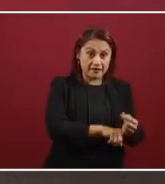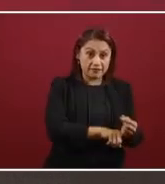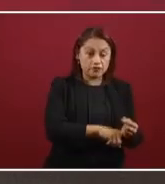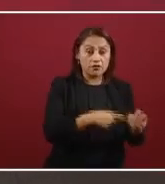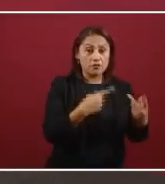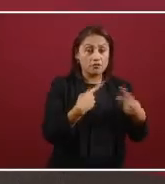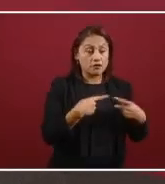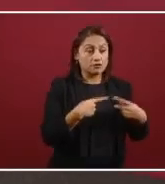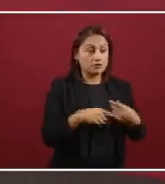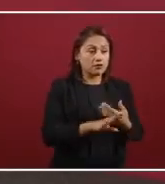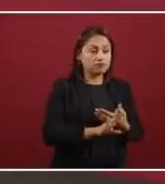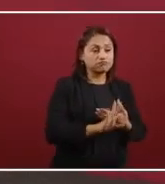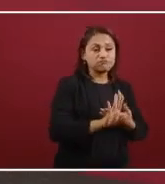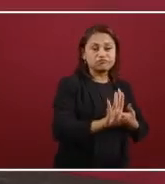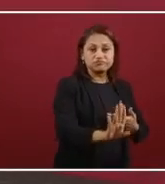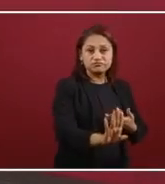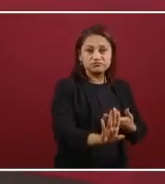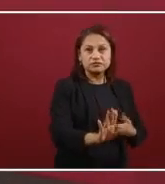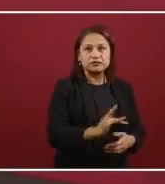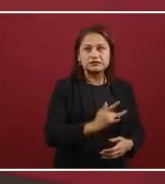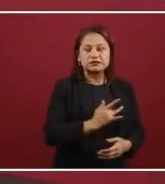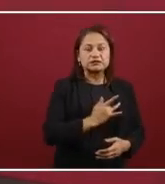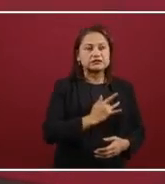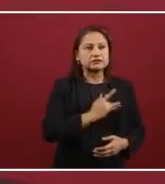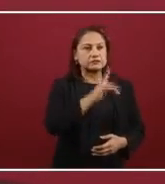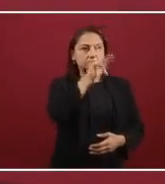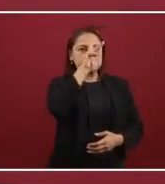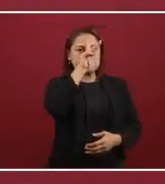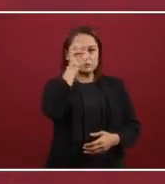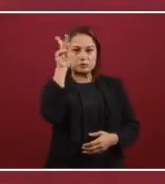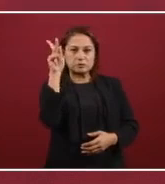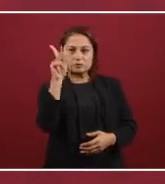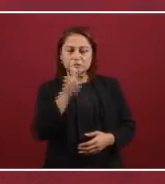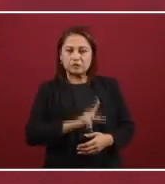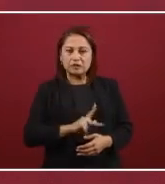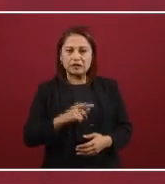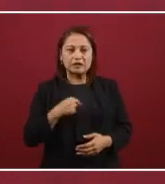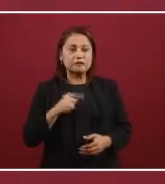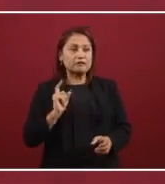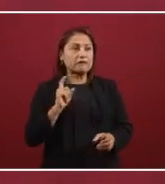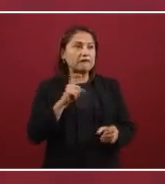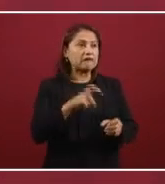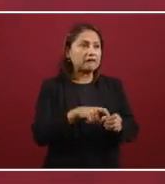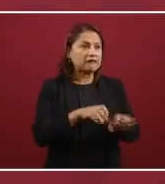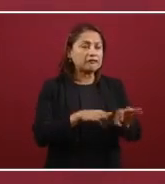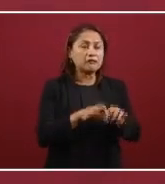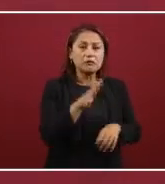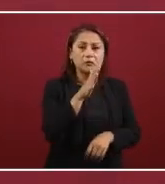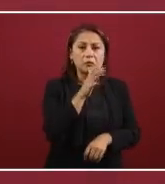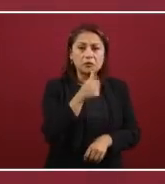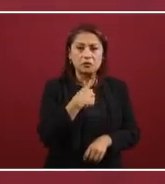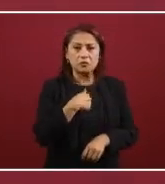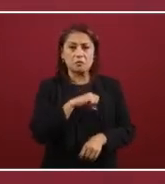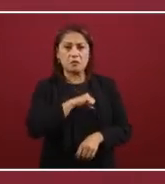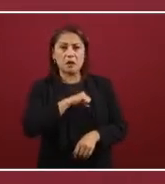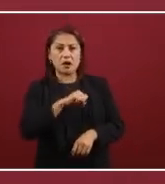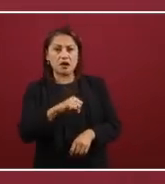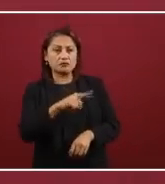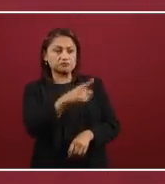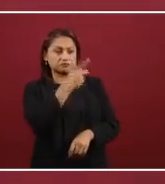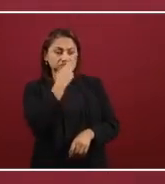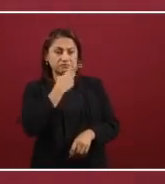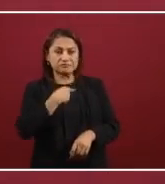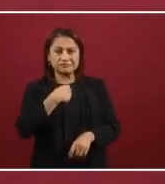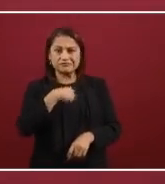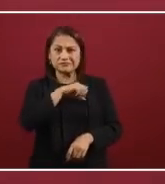y es un elemento de privación de oportunidades de encontrar el punto de significado de